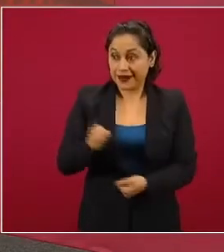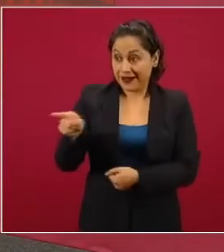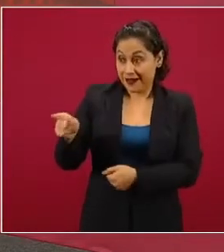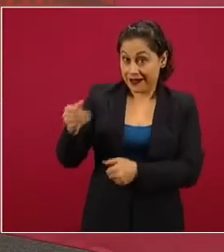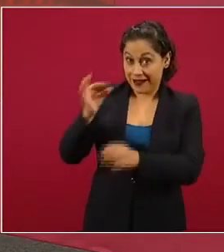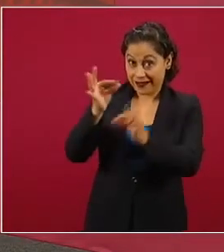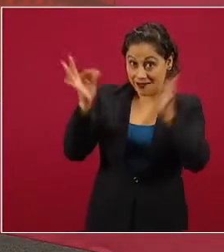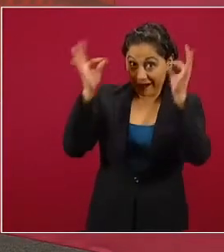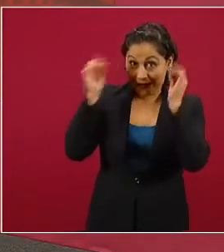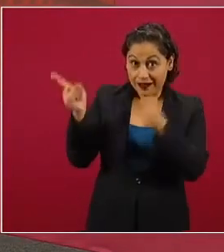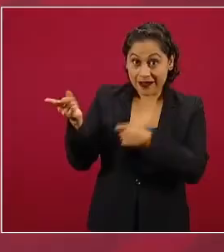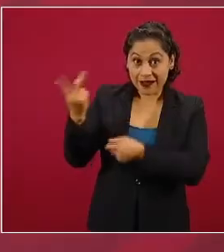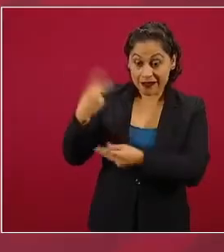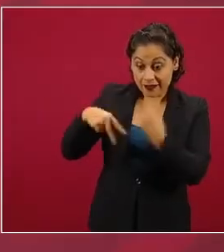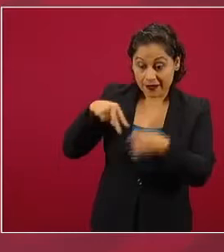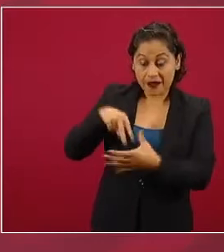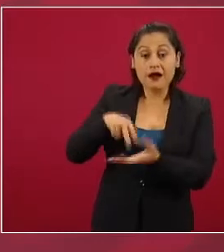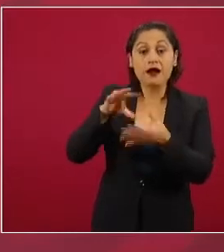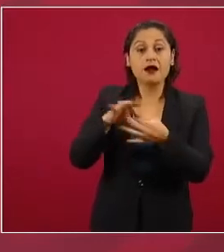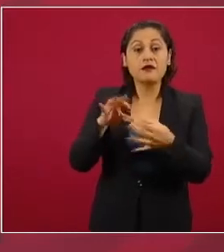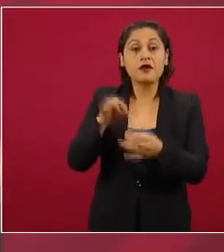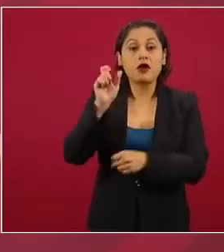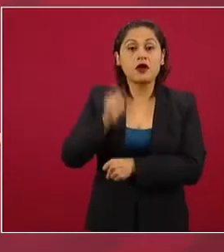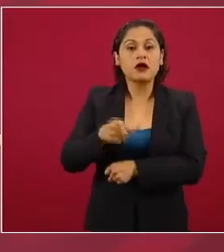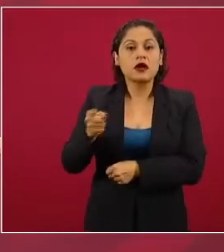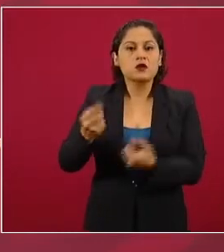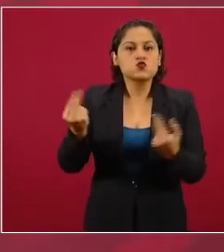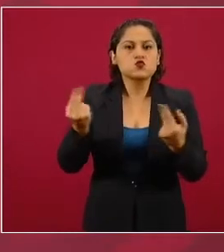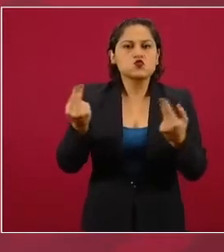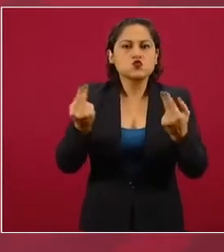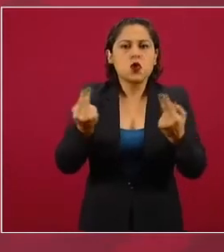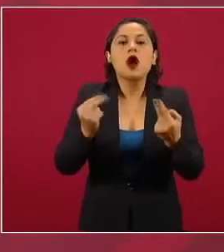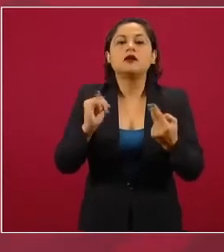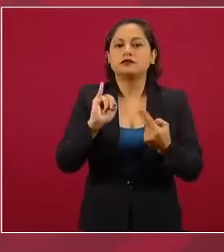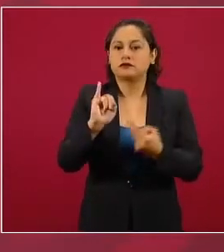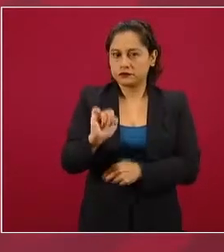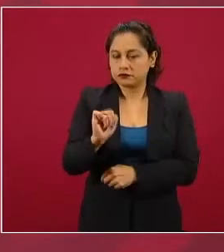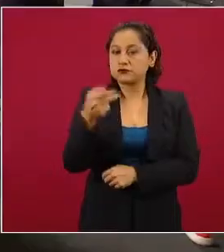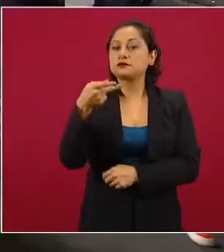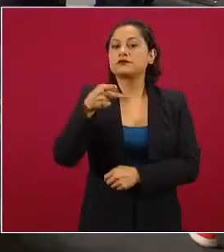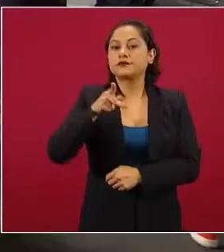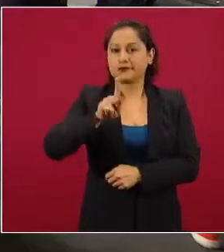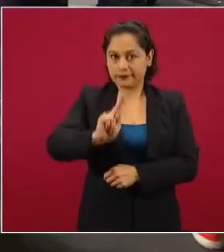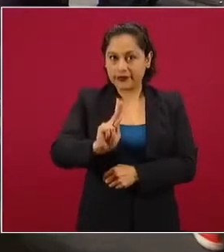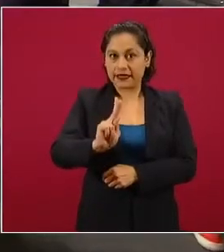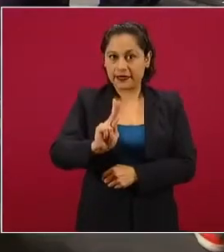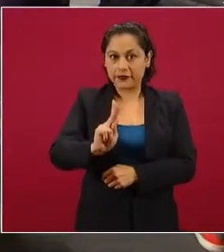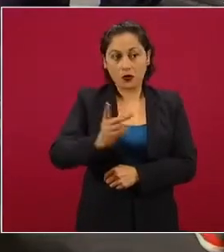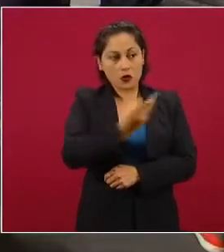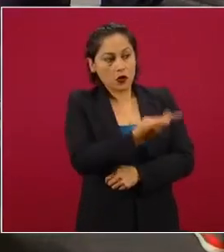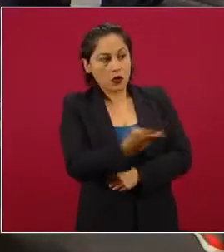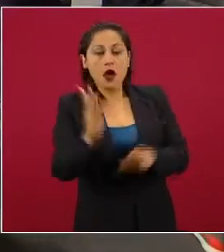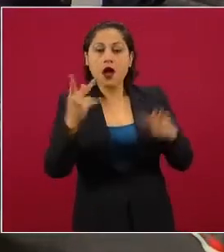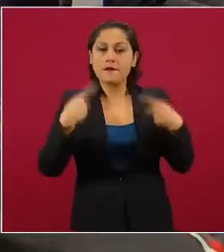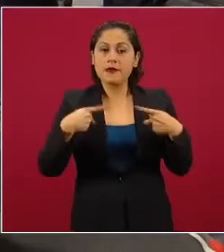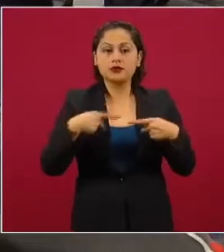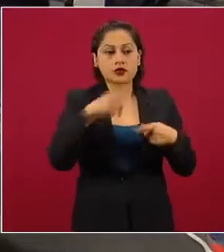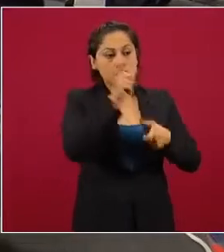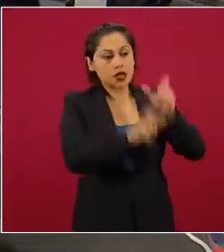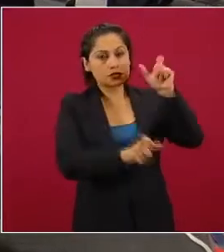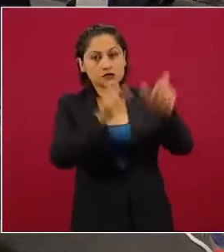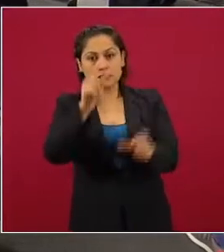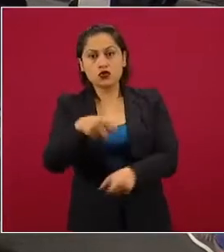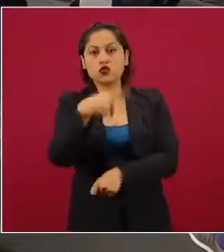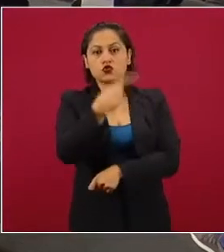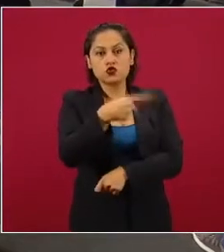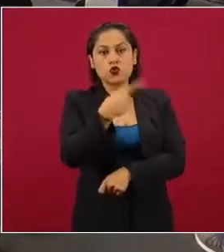importancia de tenerlas y tenerlas oportunamente. Pero los distintos candidatos a vacuna podrían tener altas